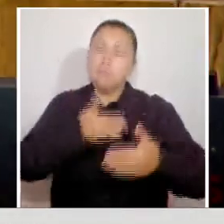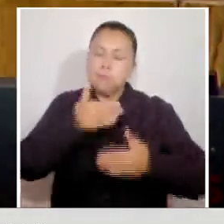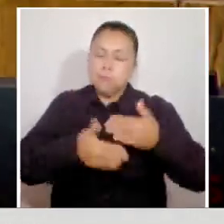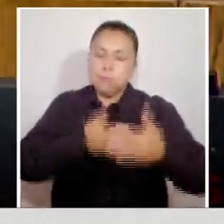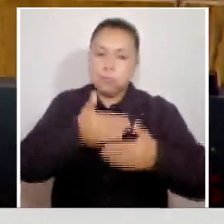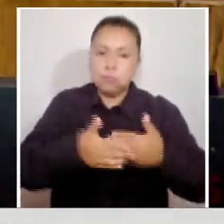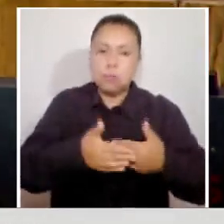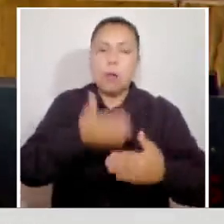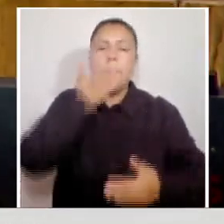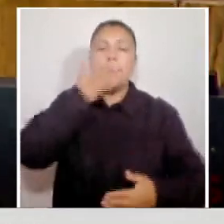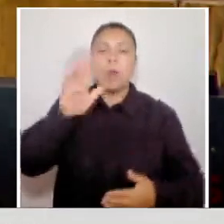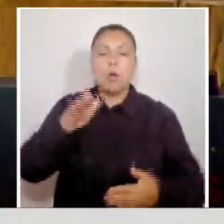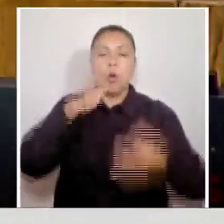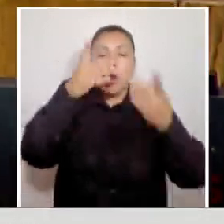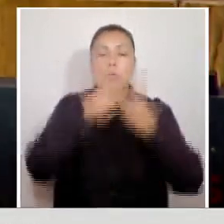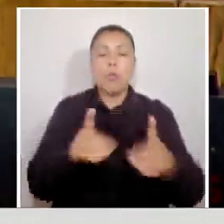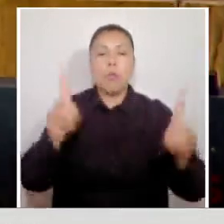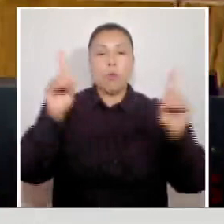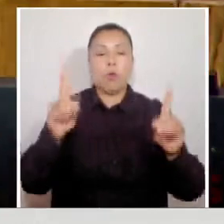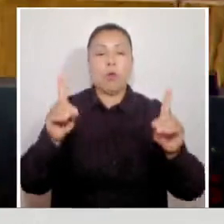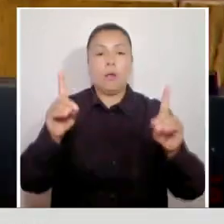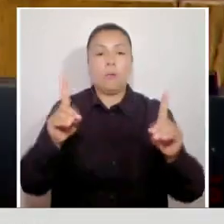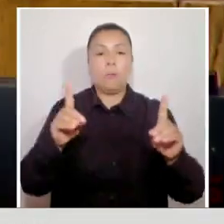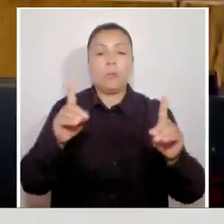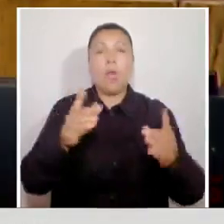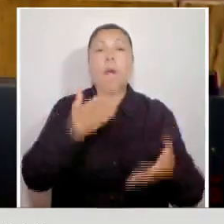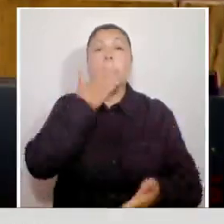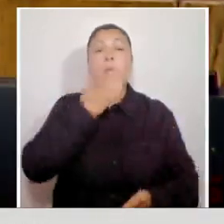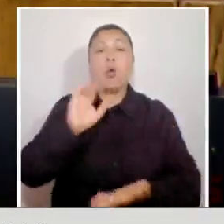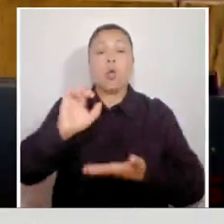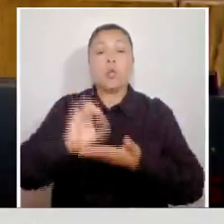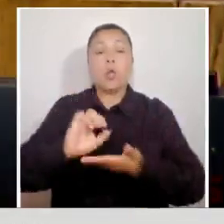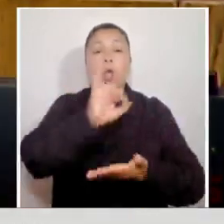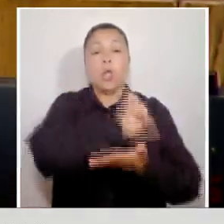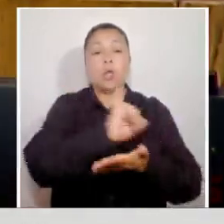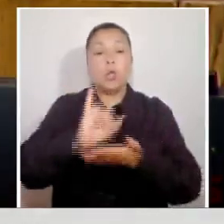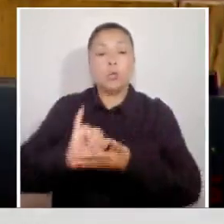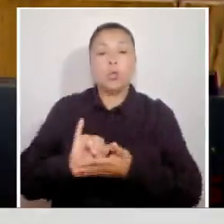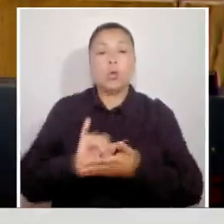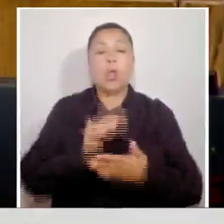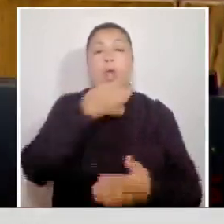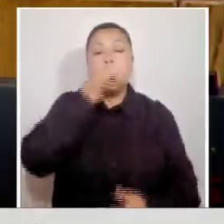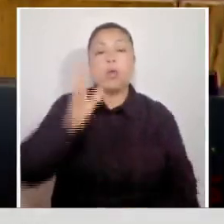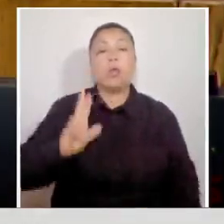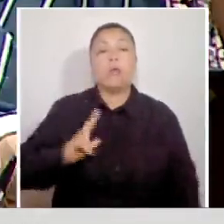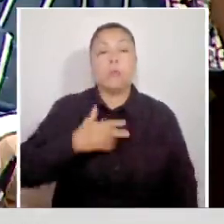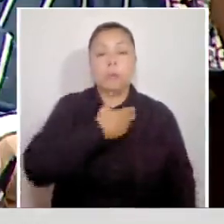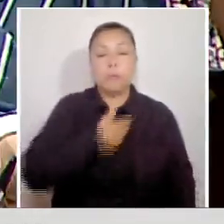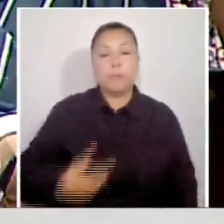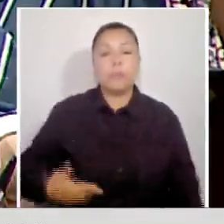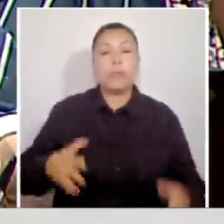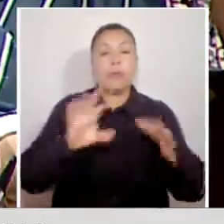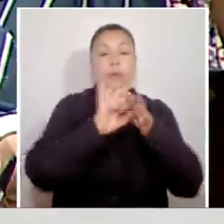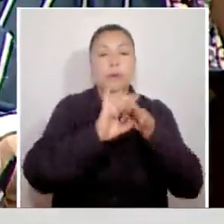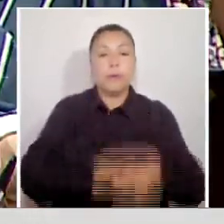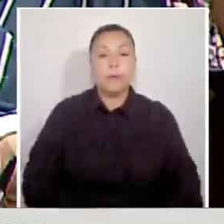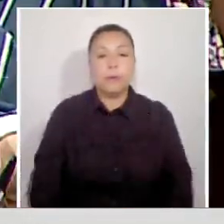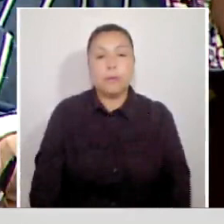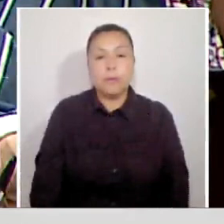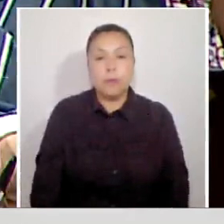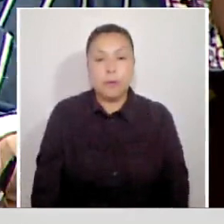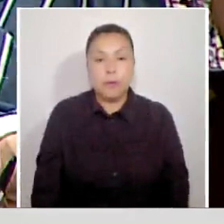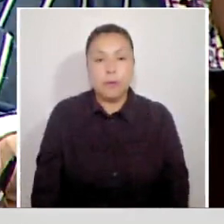una mejor democracia hace un mejor estado y sus instituciones he dicho presidente Muchas gracias gracias